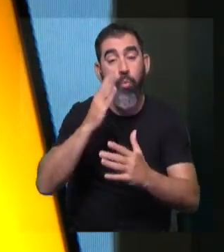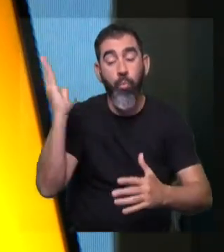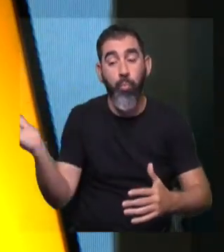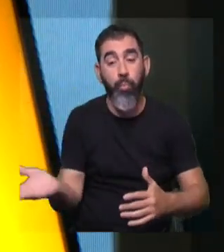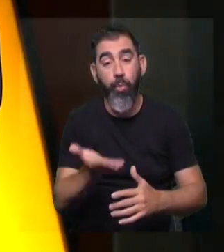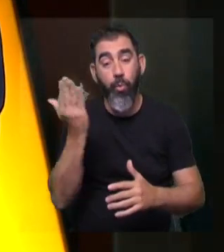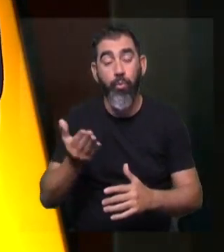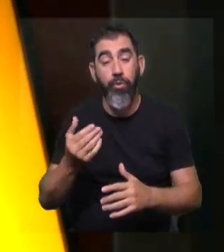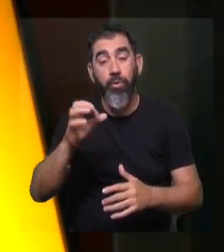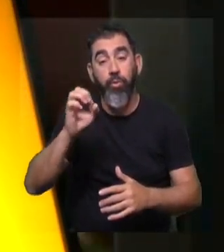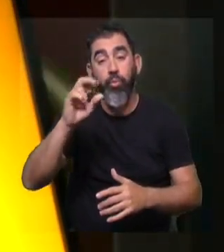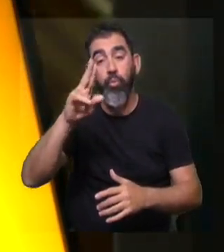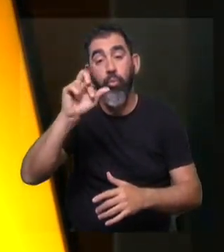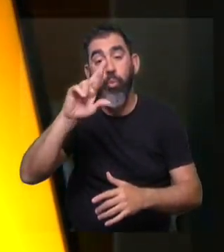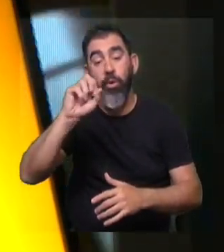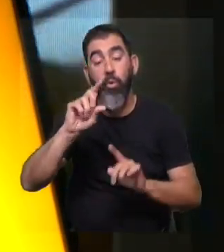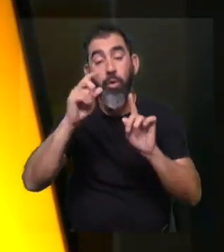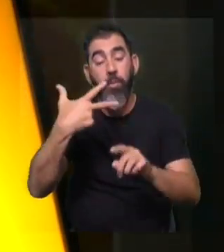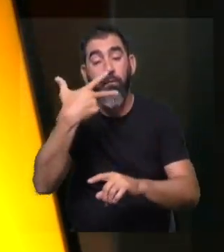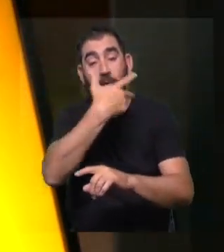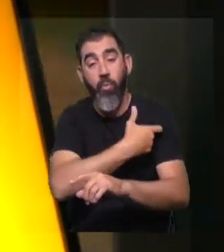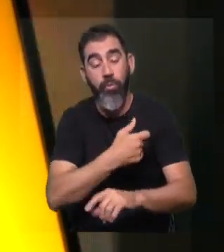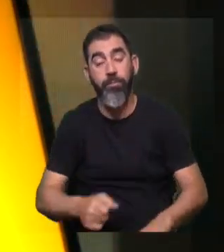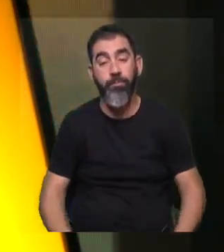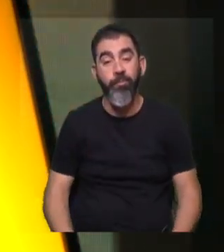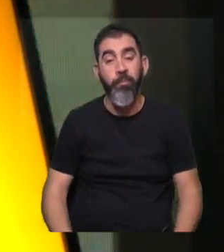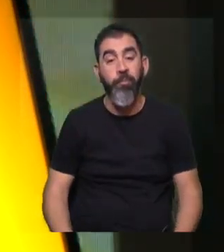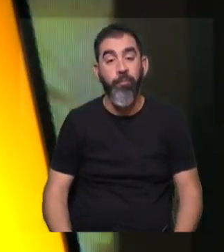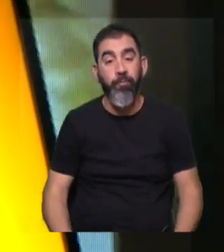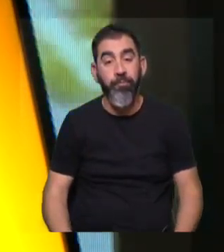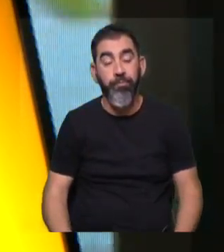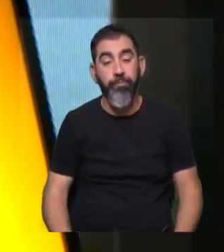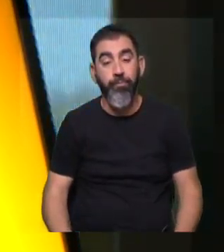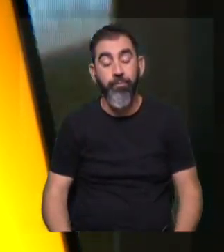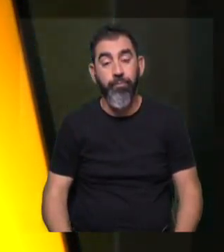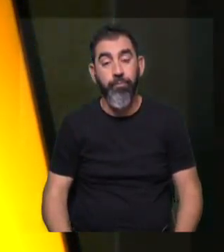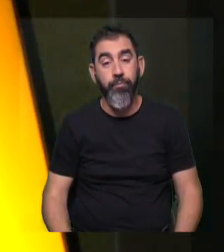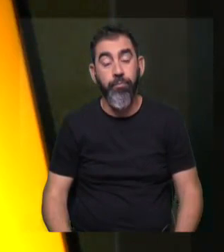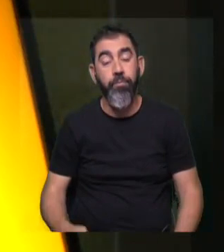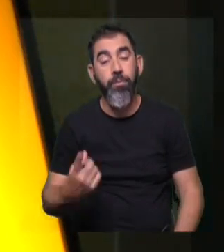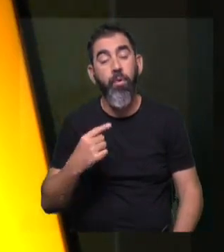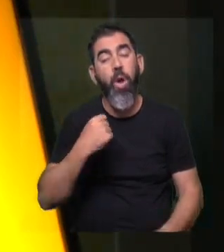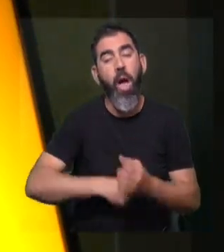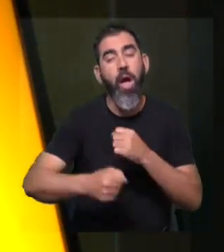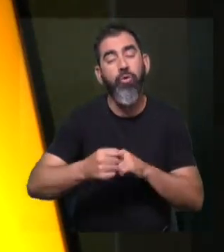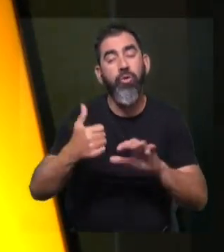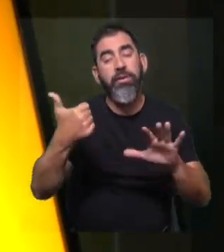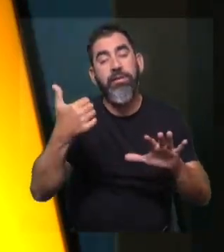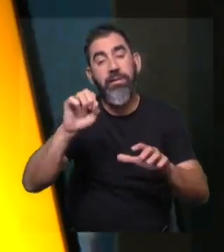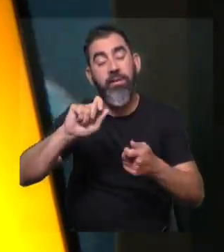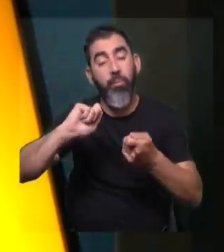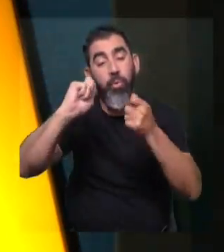producían sueros y vacunas. Entonces, el problema es que en la década del 60, por una serie de cambios